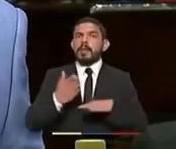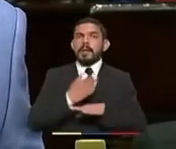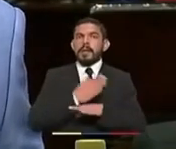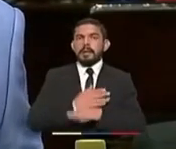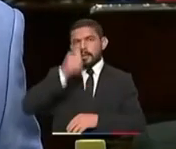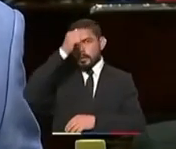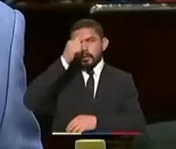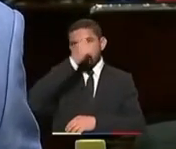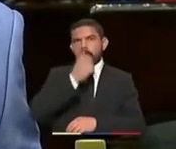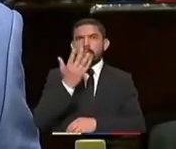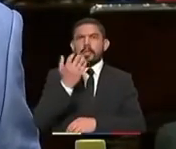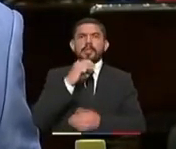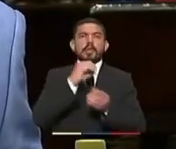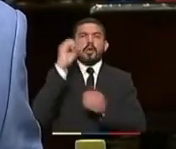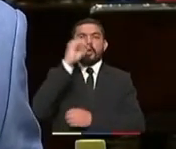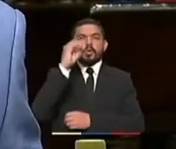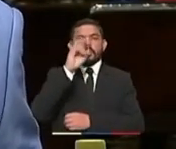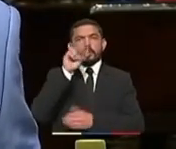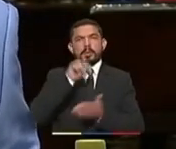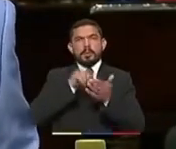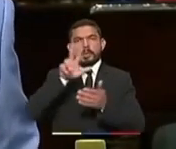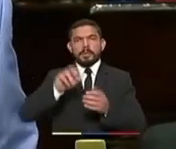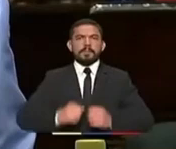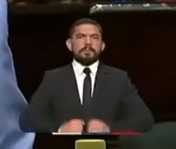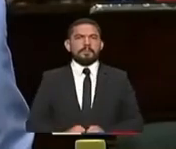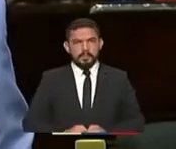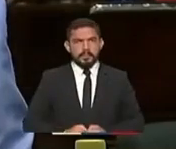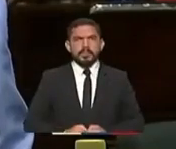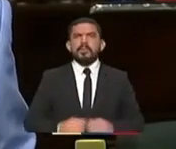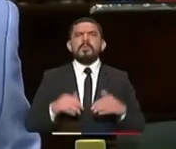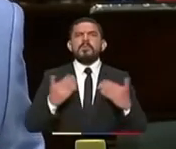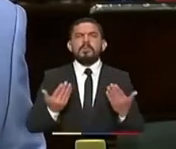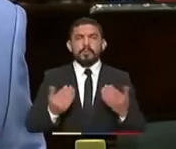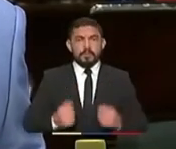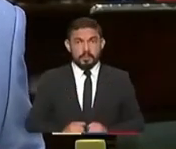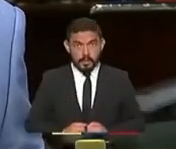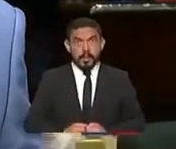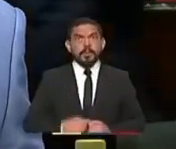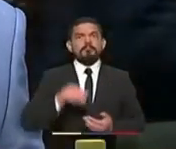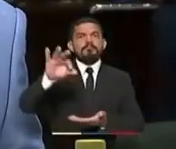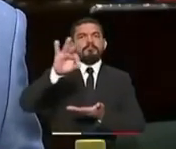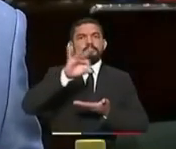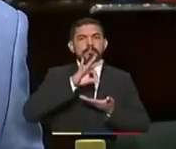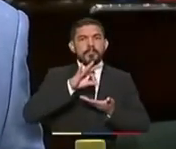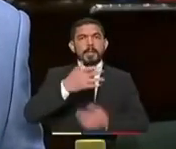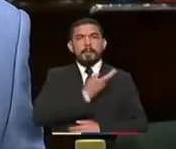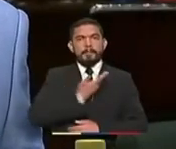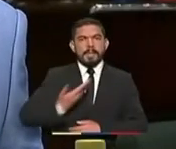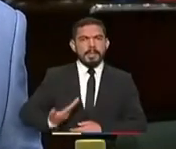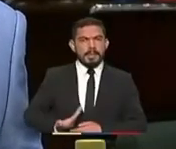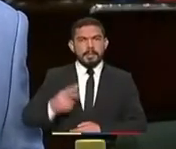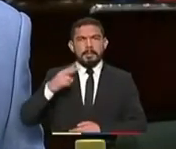día domingo 15 de octubre de 2023, correspondientes a las dignidades de Presidente